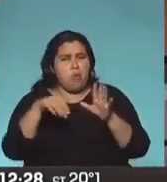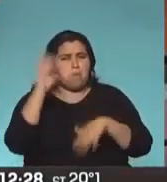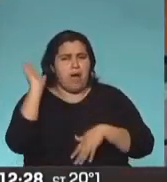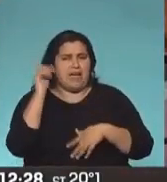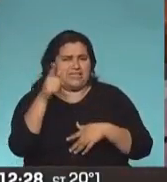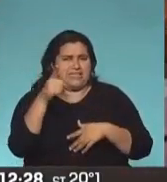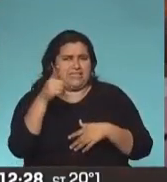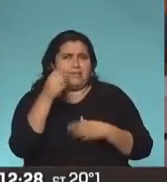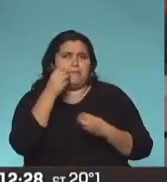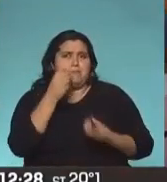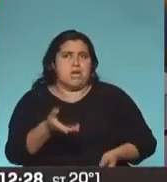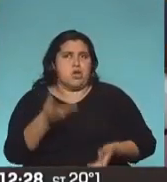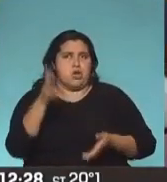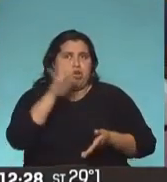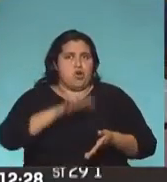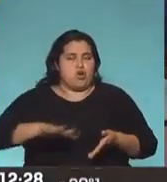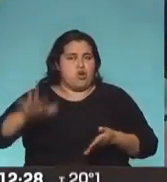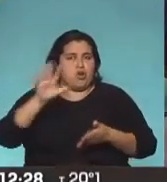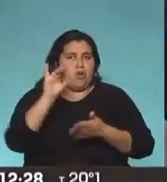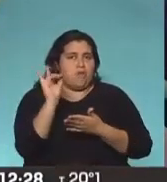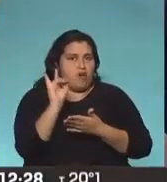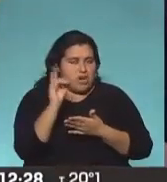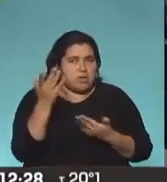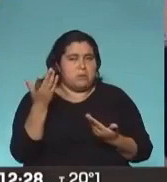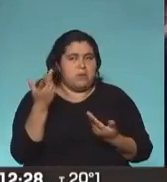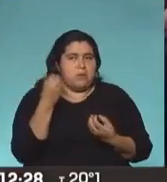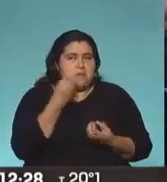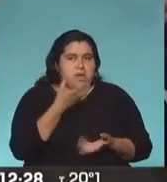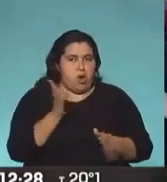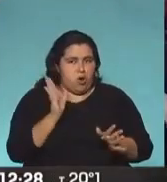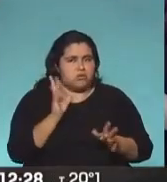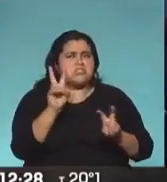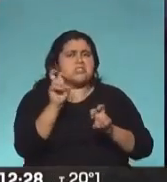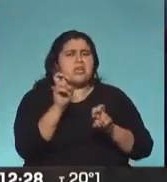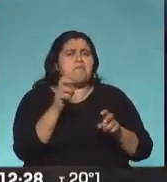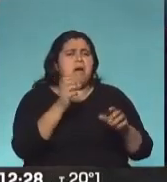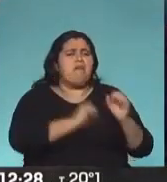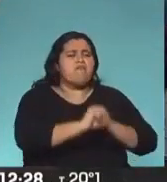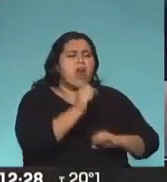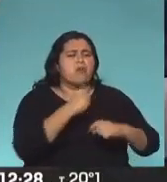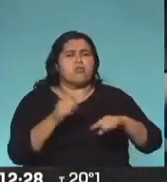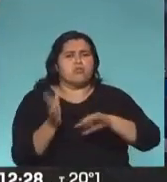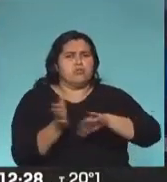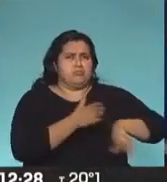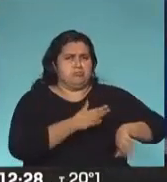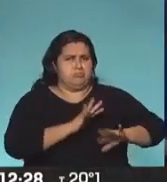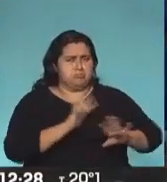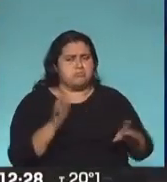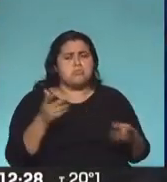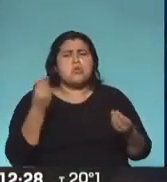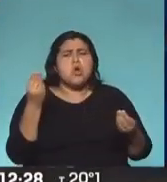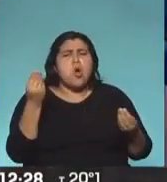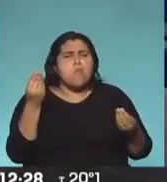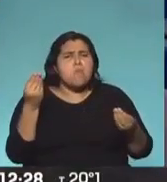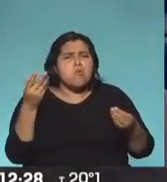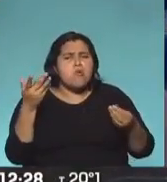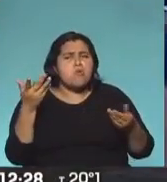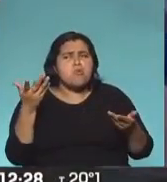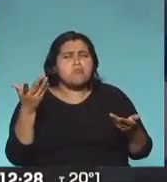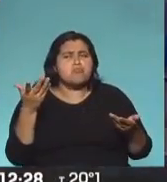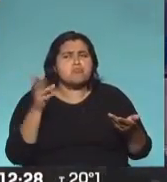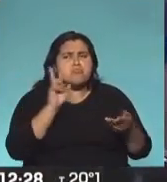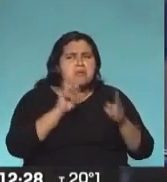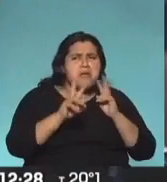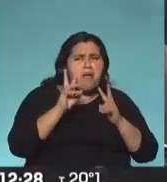región más allá de lo que se indica respecto del fraude de las elecciones cómo se combinan y cómo se entienden